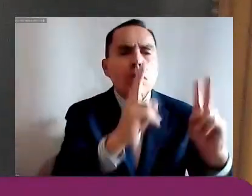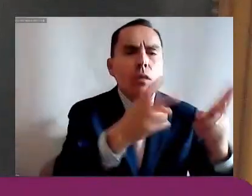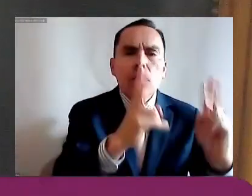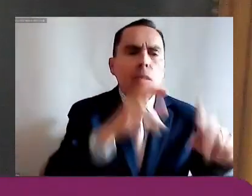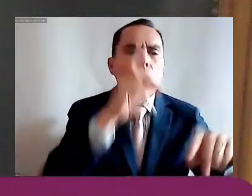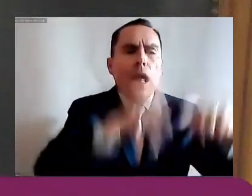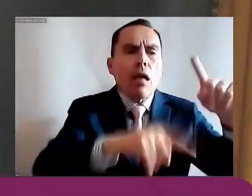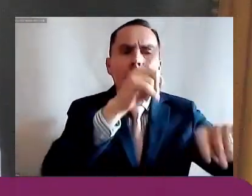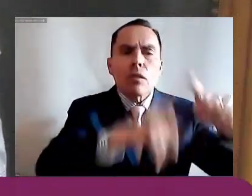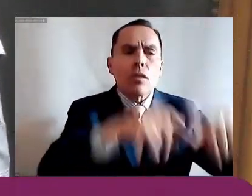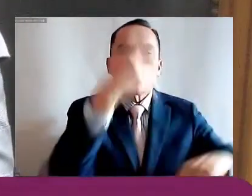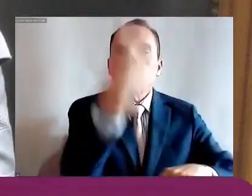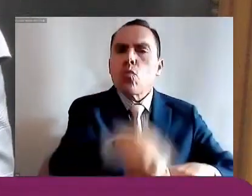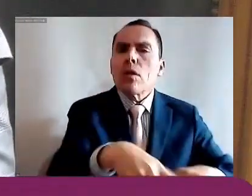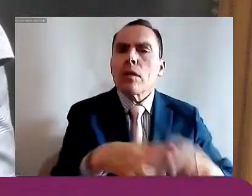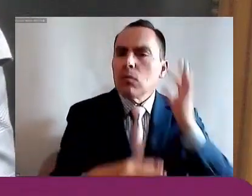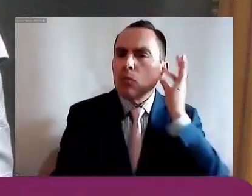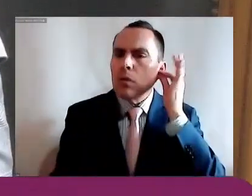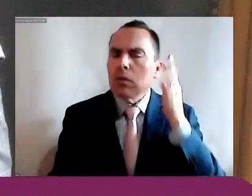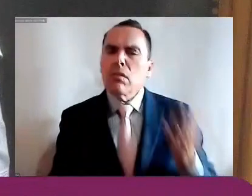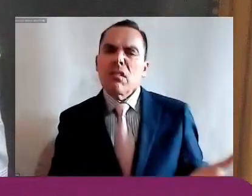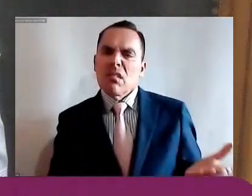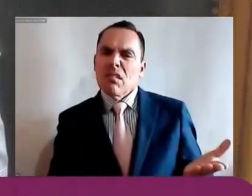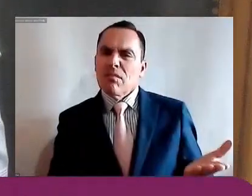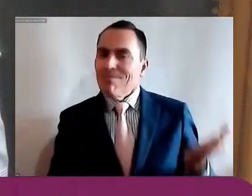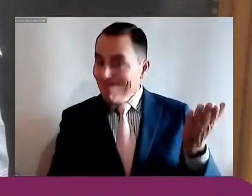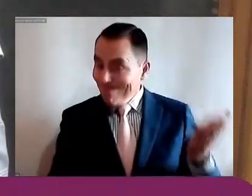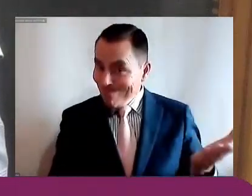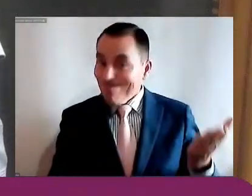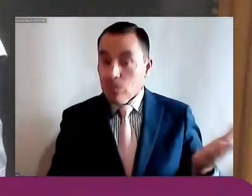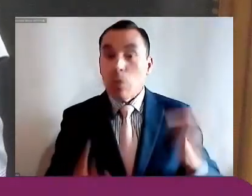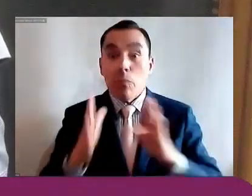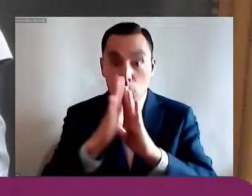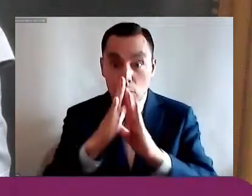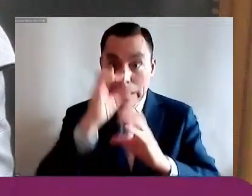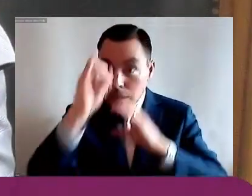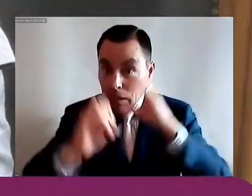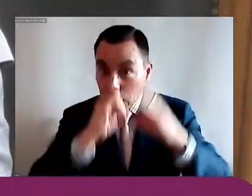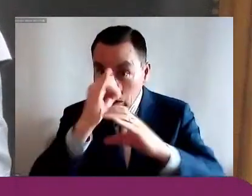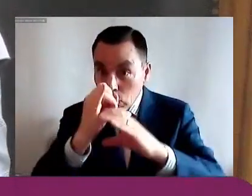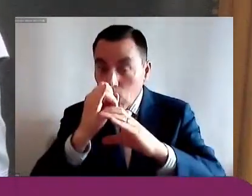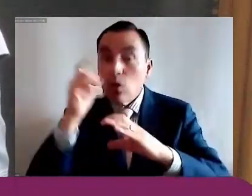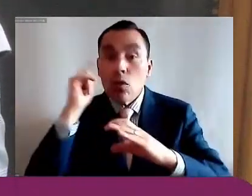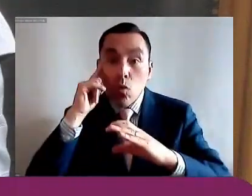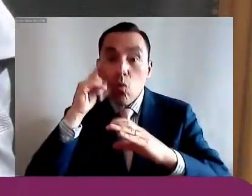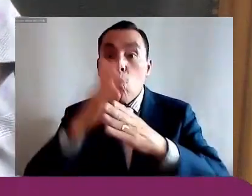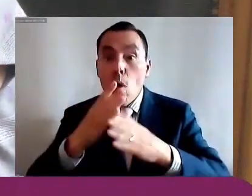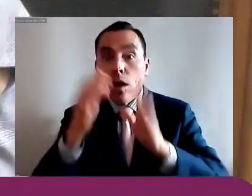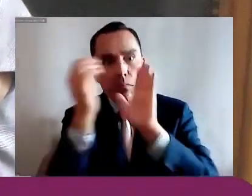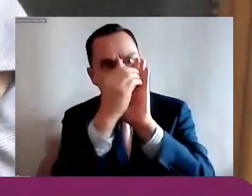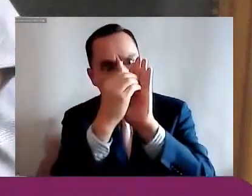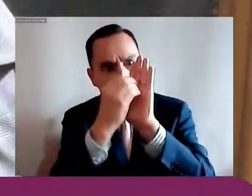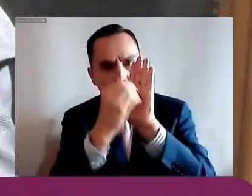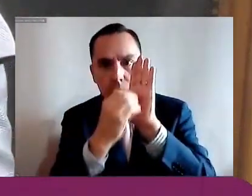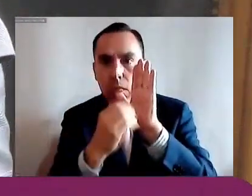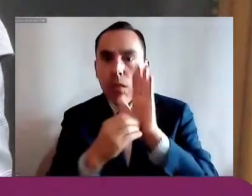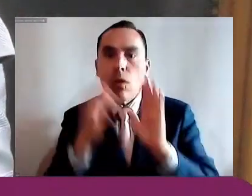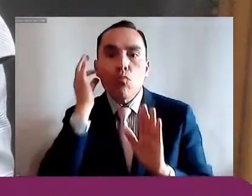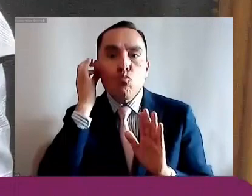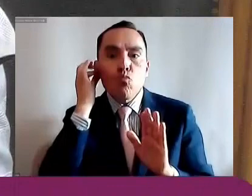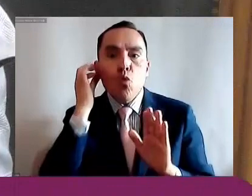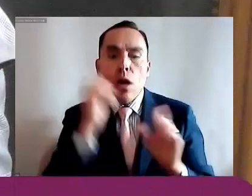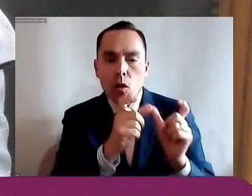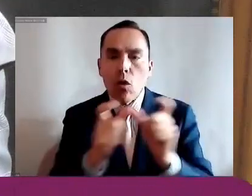mujeres. Sin embargo, existe un patrón a nivel internacional que muestra que consistentemente las mujeres controlan menos tierra que los